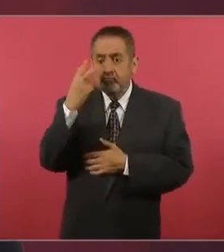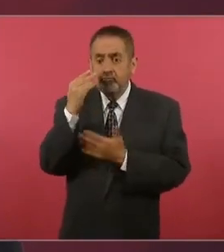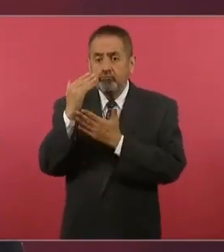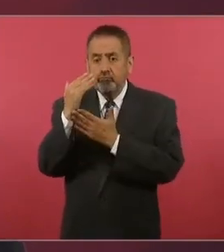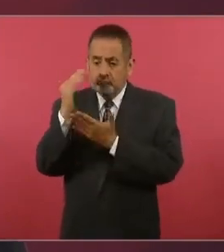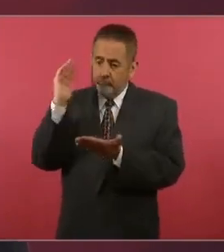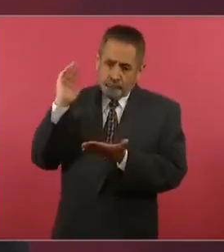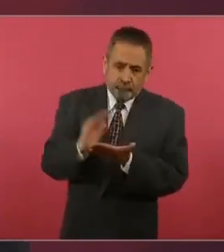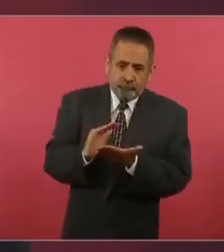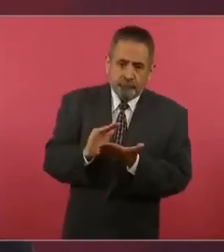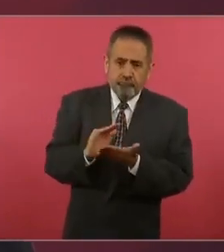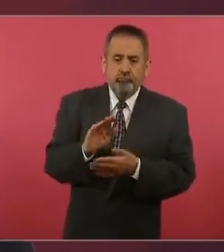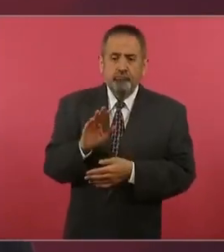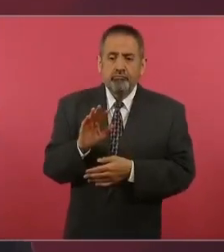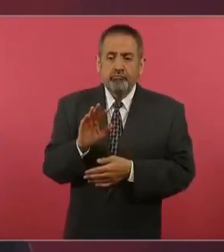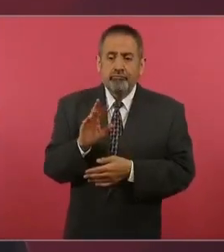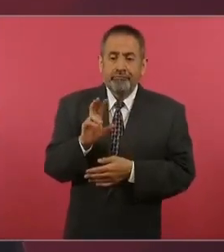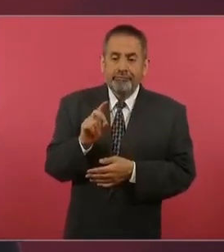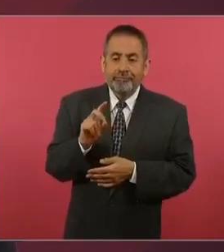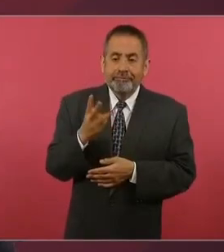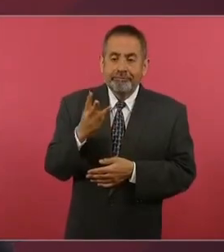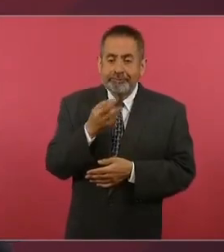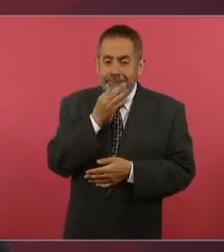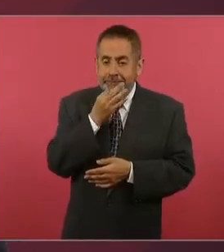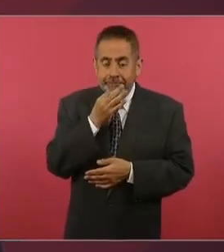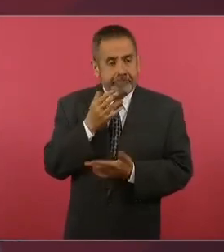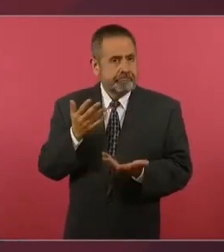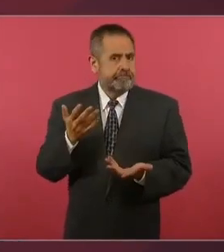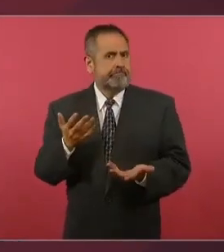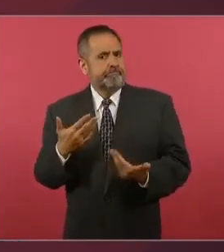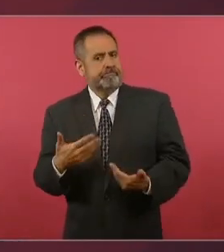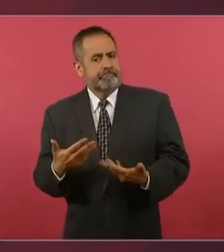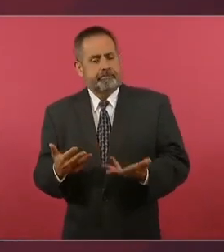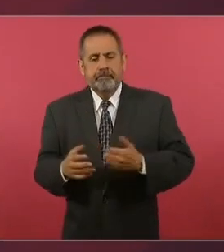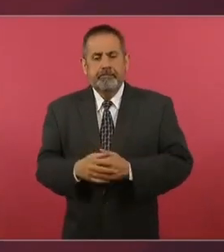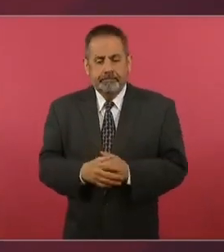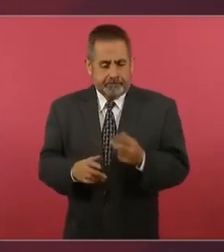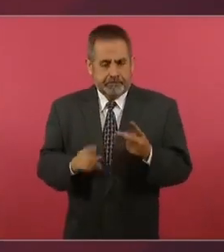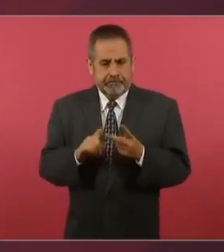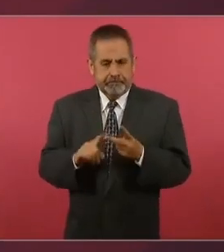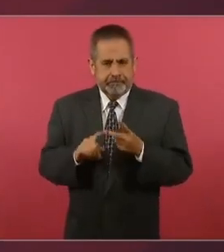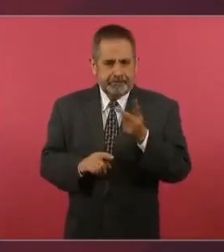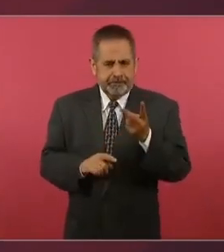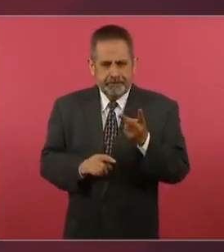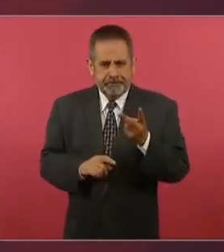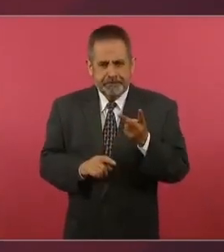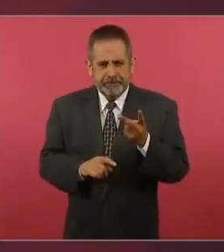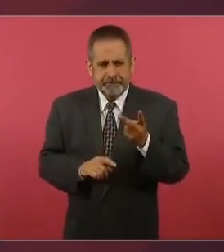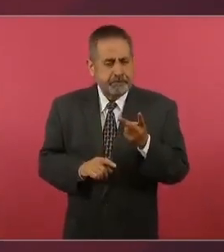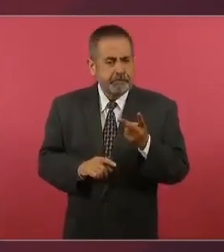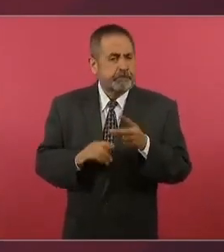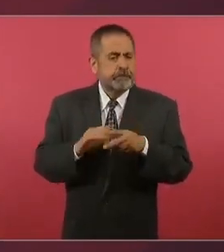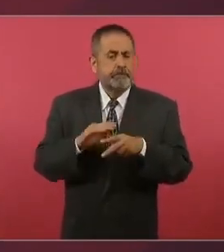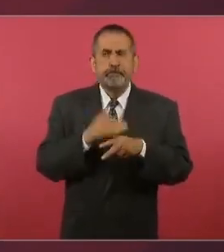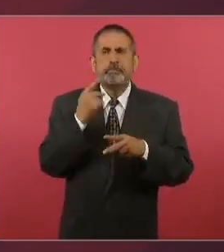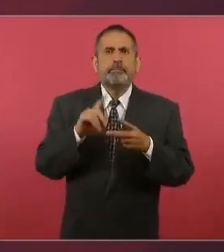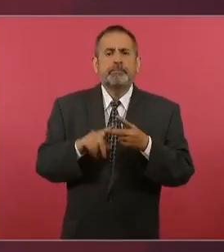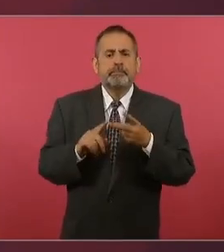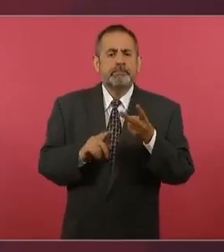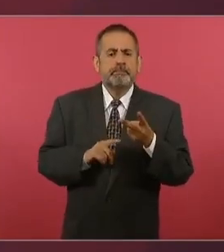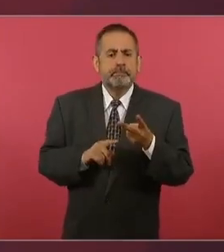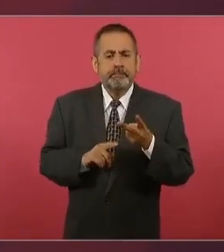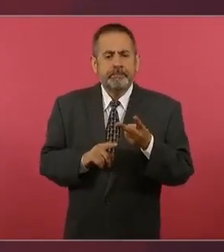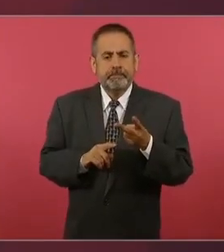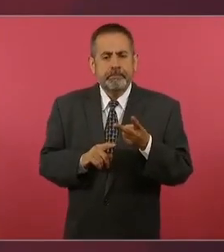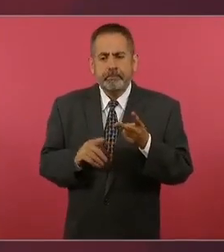a 44 o 33 minutos inclusive, ¿no? Segundo tema, ¿por qué la operación